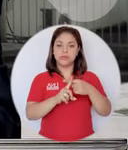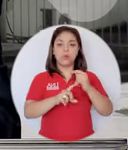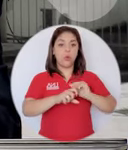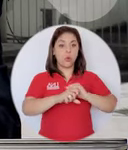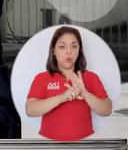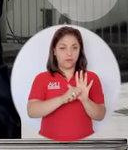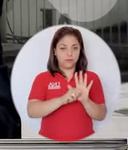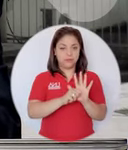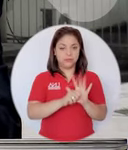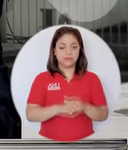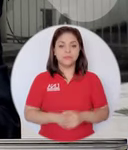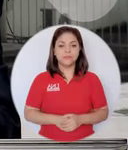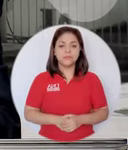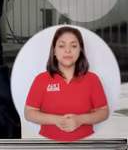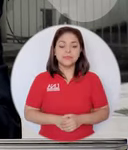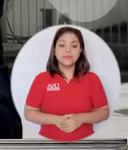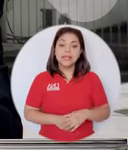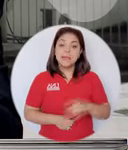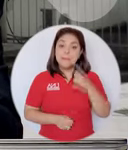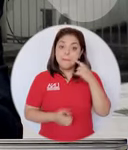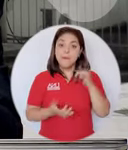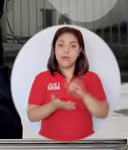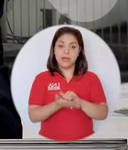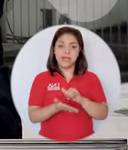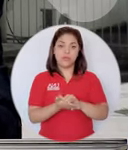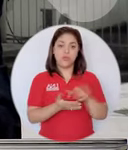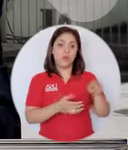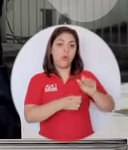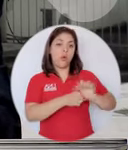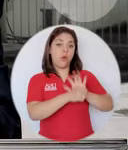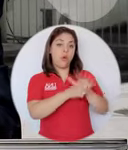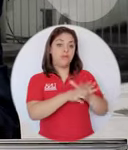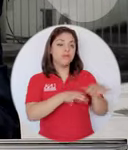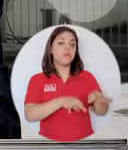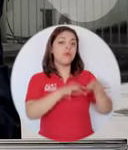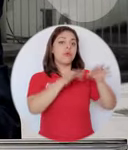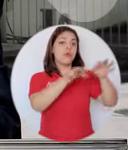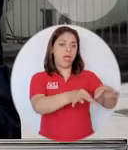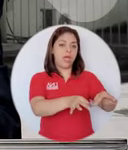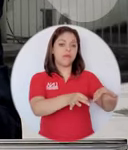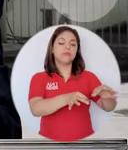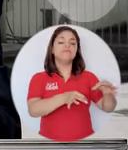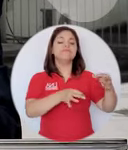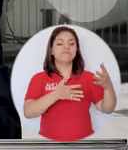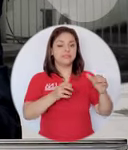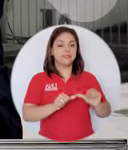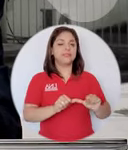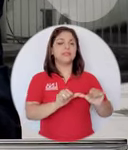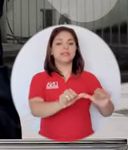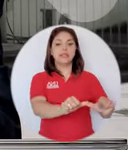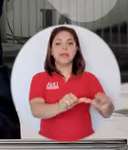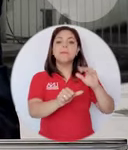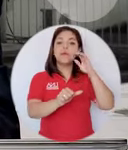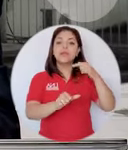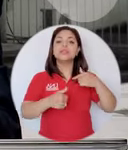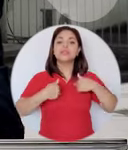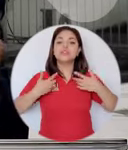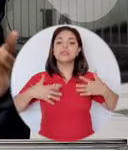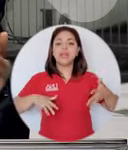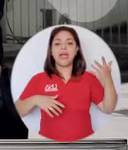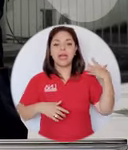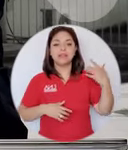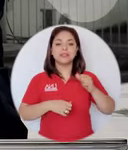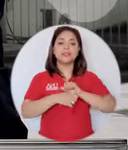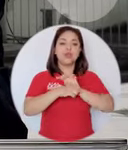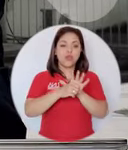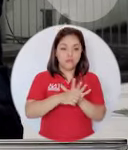el elemento fundamental que lleva a que el COVID prolongado se presente, el haber tenido el antecedente de